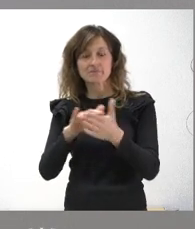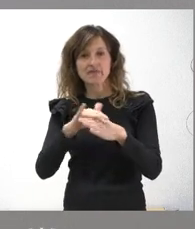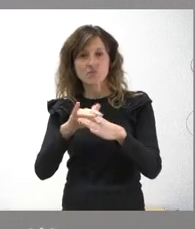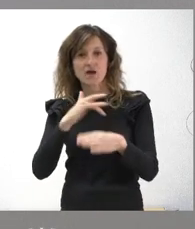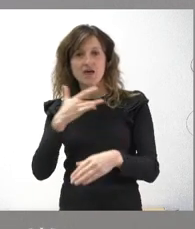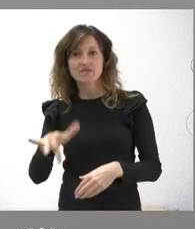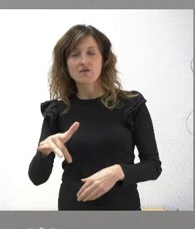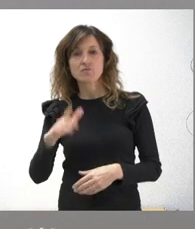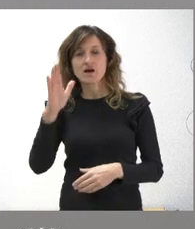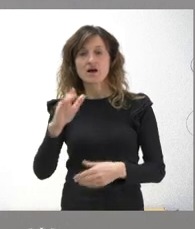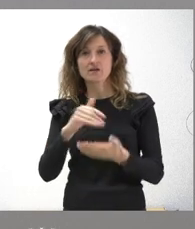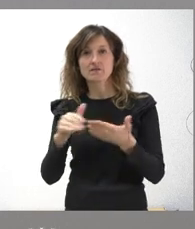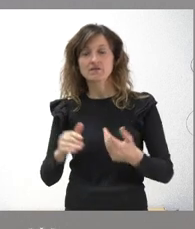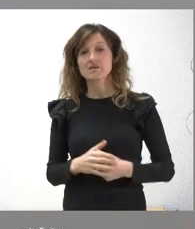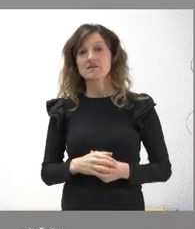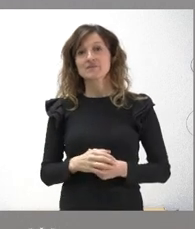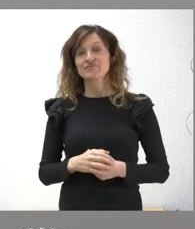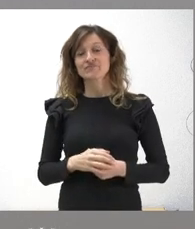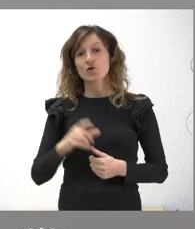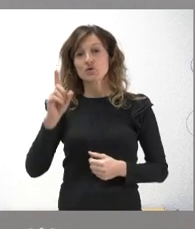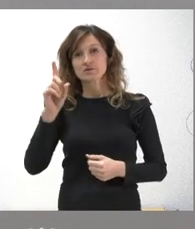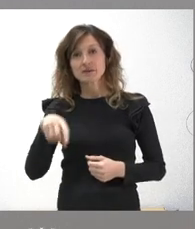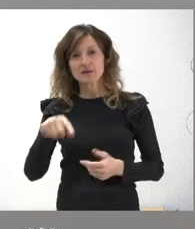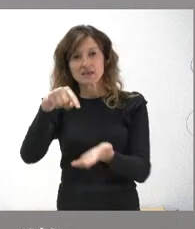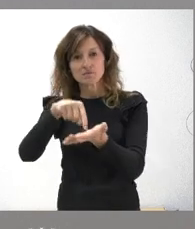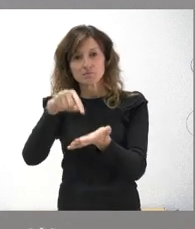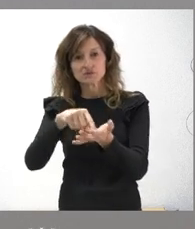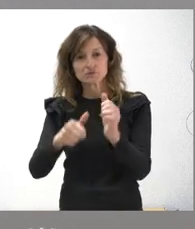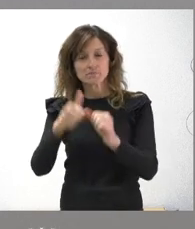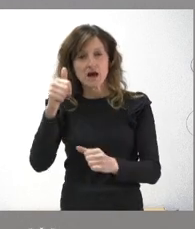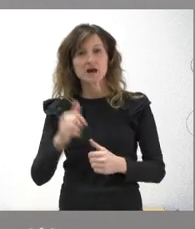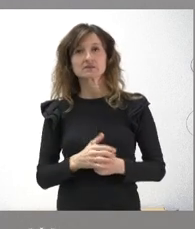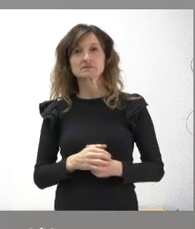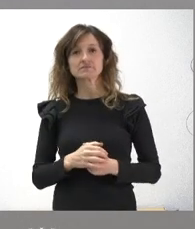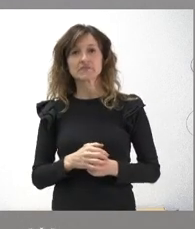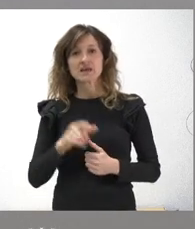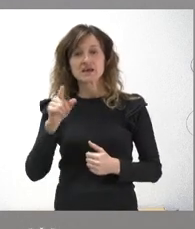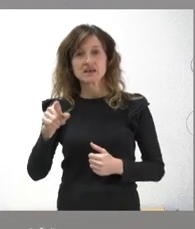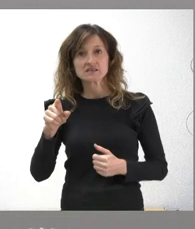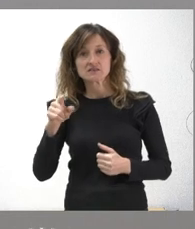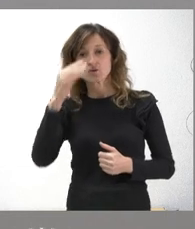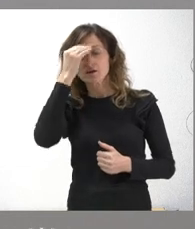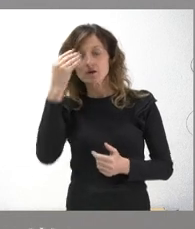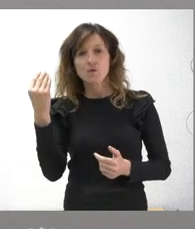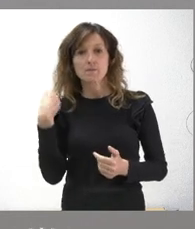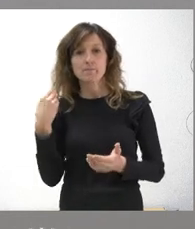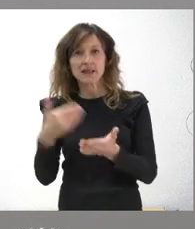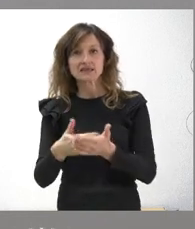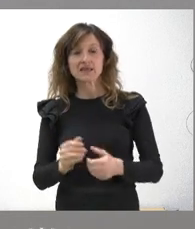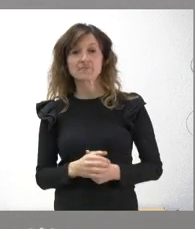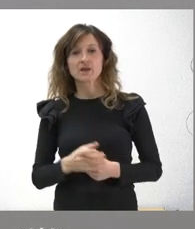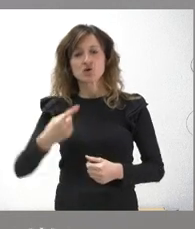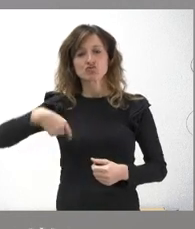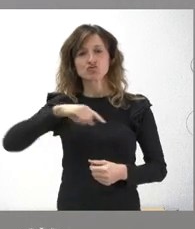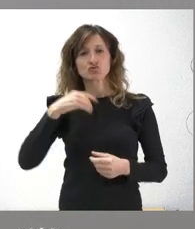Autónoma en torno al tema de más impuestos y esto queremos que se nos plantee nosotros como les digo Tenemos muy